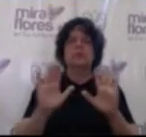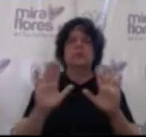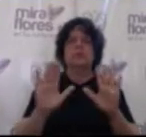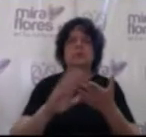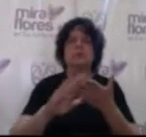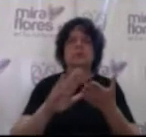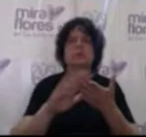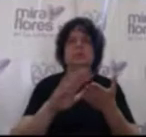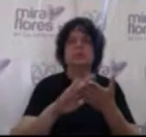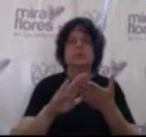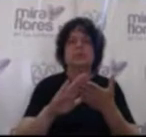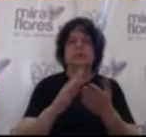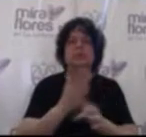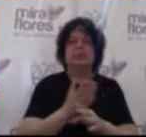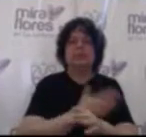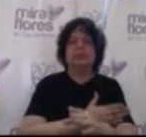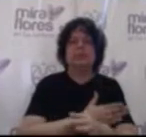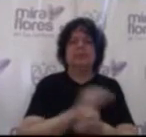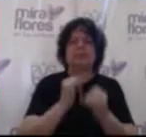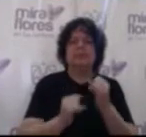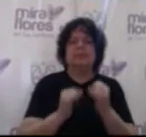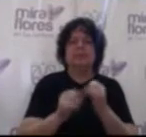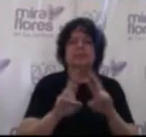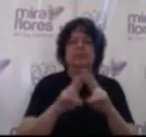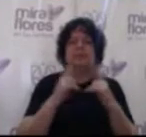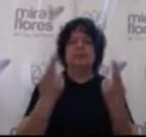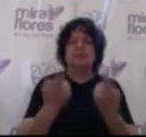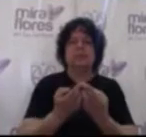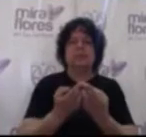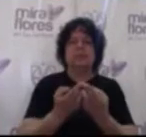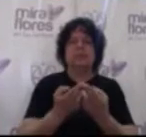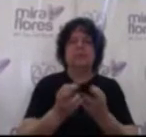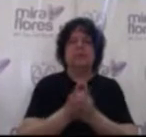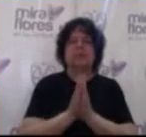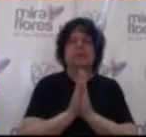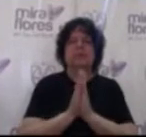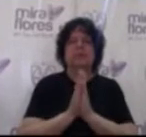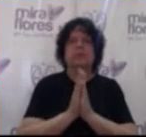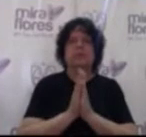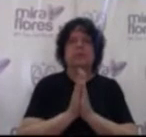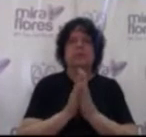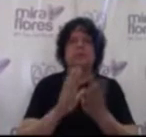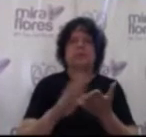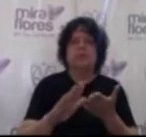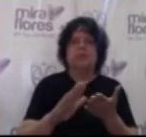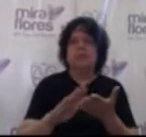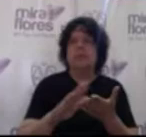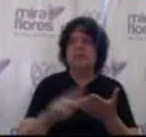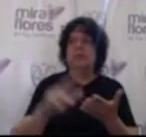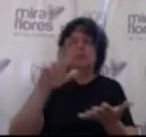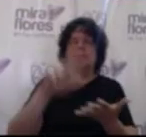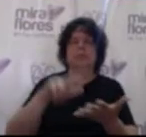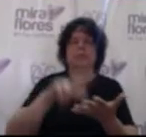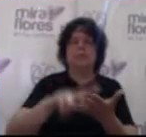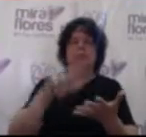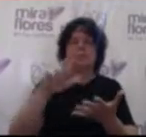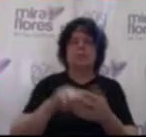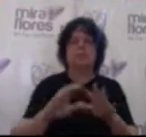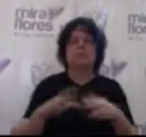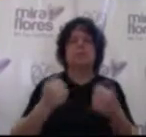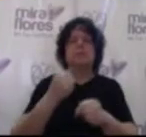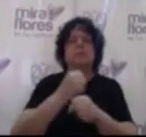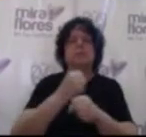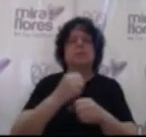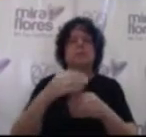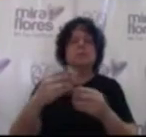perdón. Antes de cerrar la sesión, vamos a pedirles la exoneración de la aprobación del acta para la ejecución inmediata